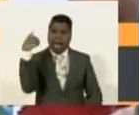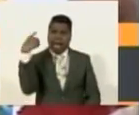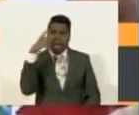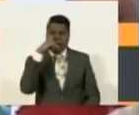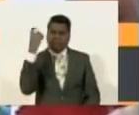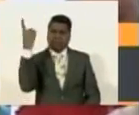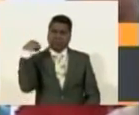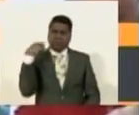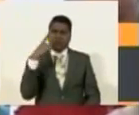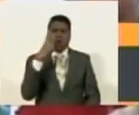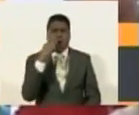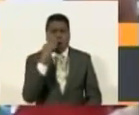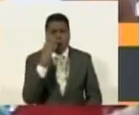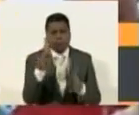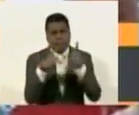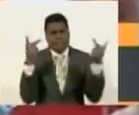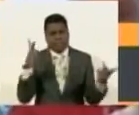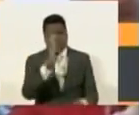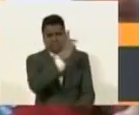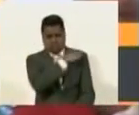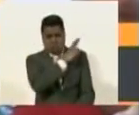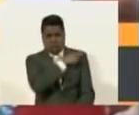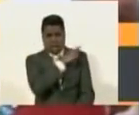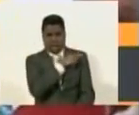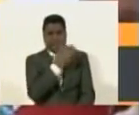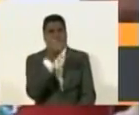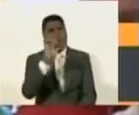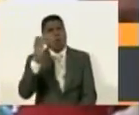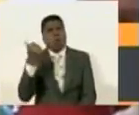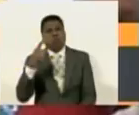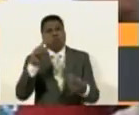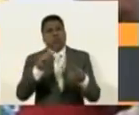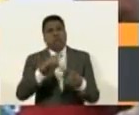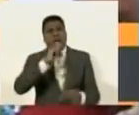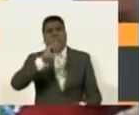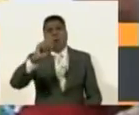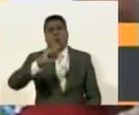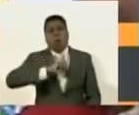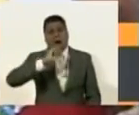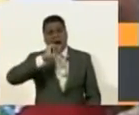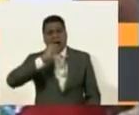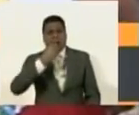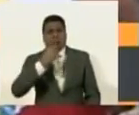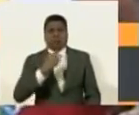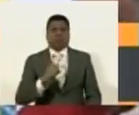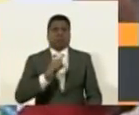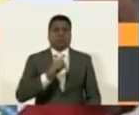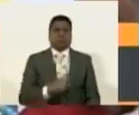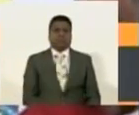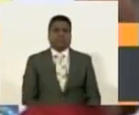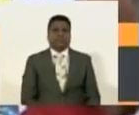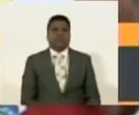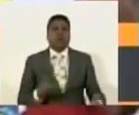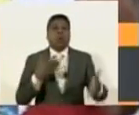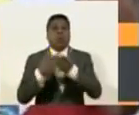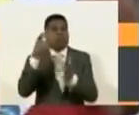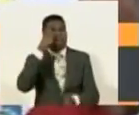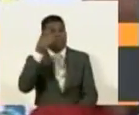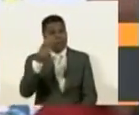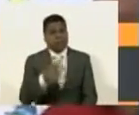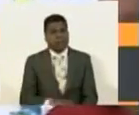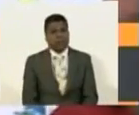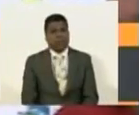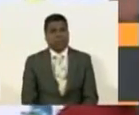años, que dirige en este momento Miguel Enrique Otero, de odio contra el pueblo.